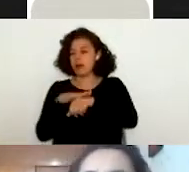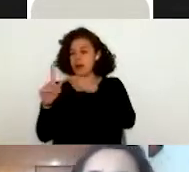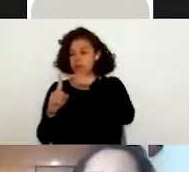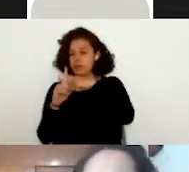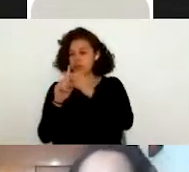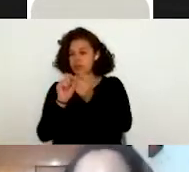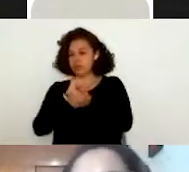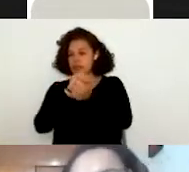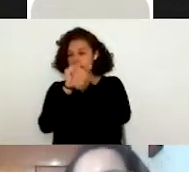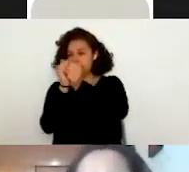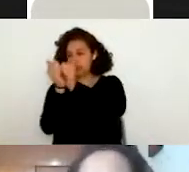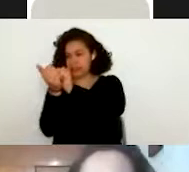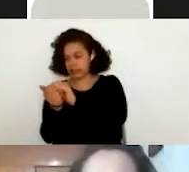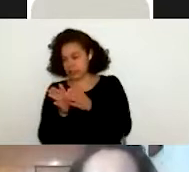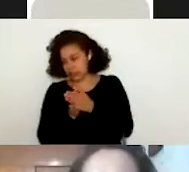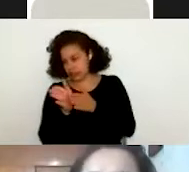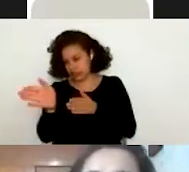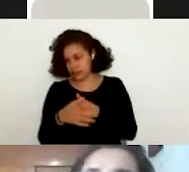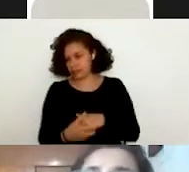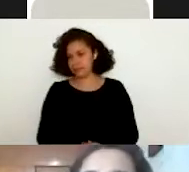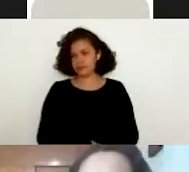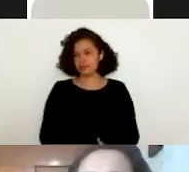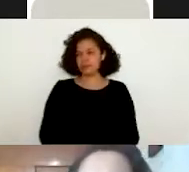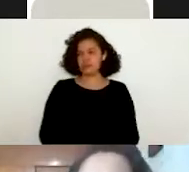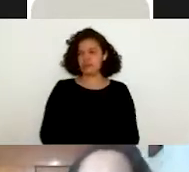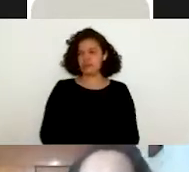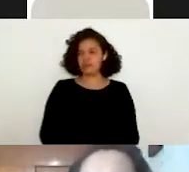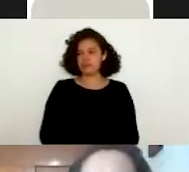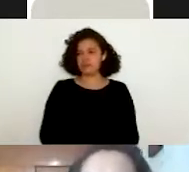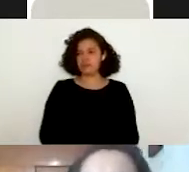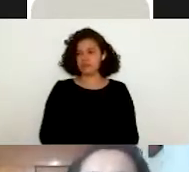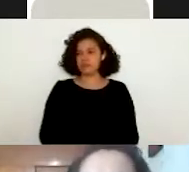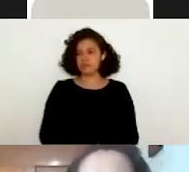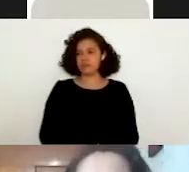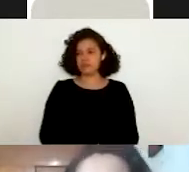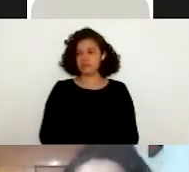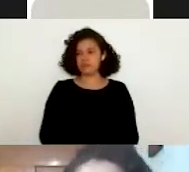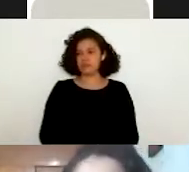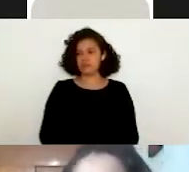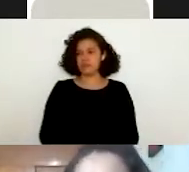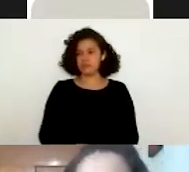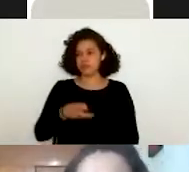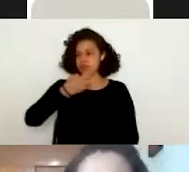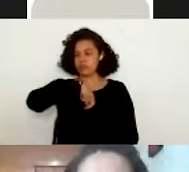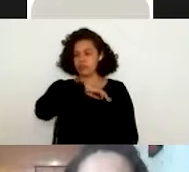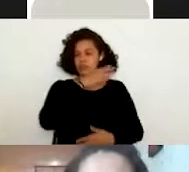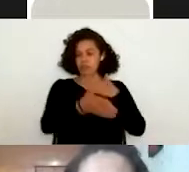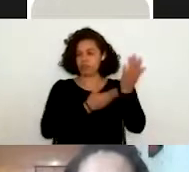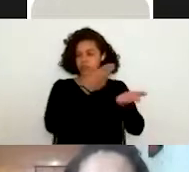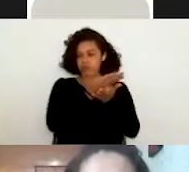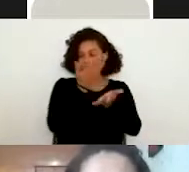escenario de menos riesgo, de menos problemática, ¿no? Entonces, eso es lo que tenemos que ir ofreciendo en el